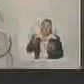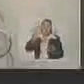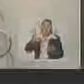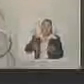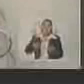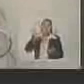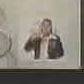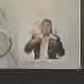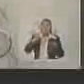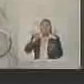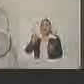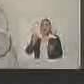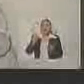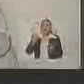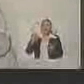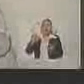propuestas.